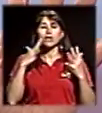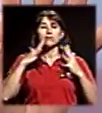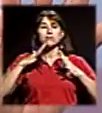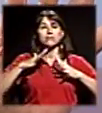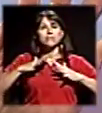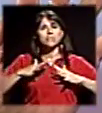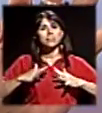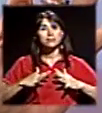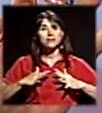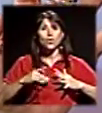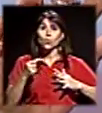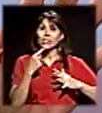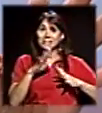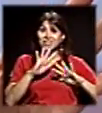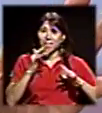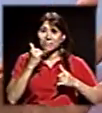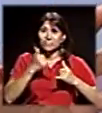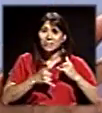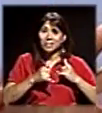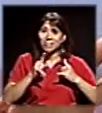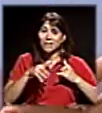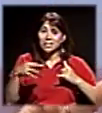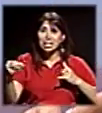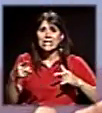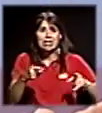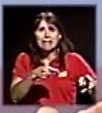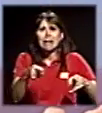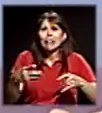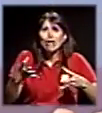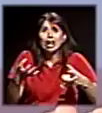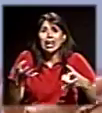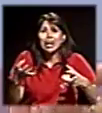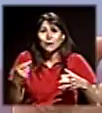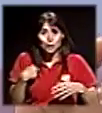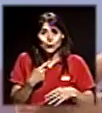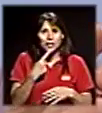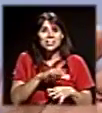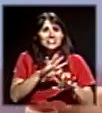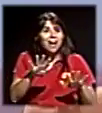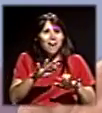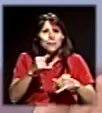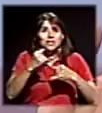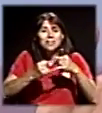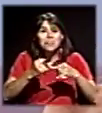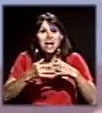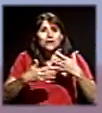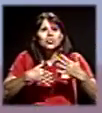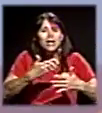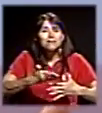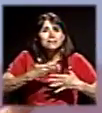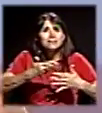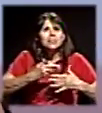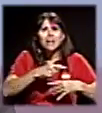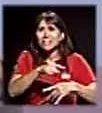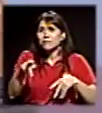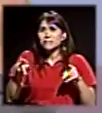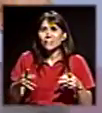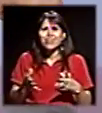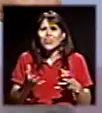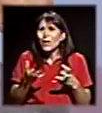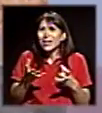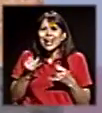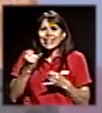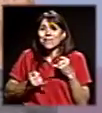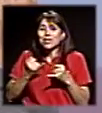regañadientes les dice Bueno ahora ya vamos a ir terminando respiren más profundo etcétera y casi a regañadientes los ve salir porque se